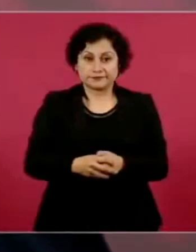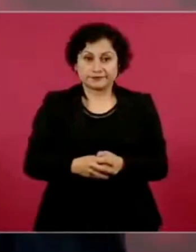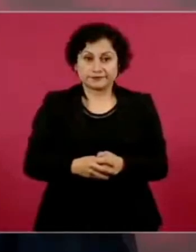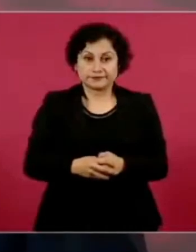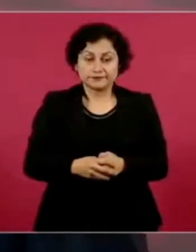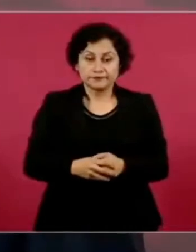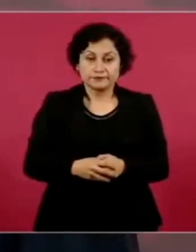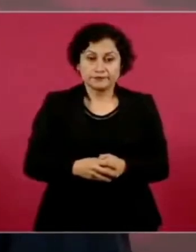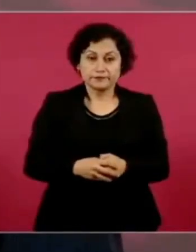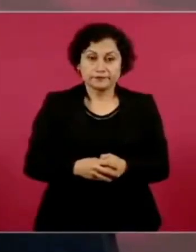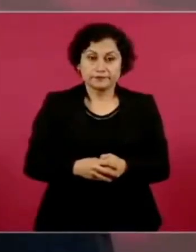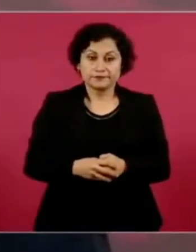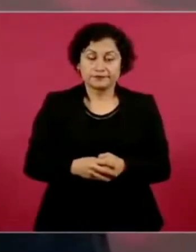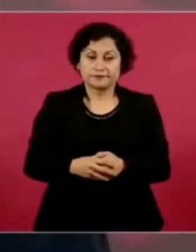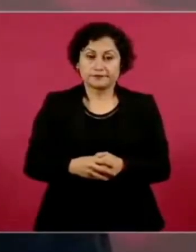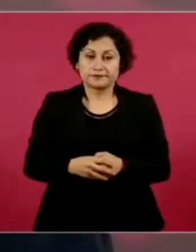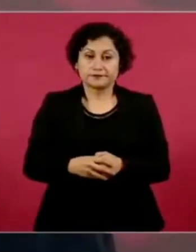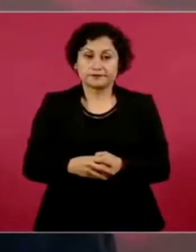no